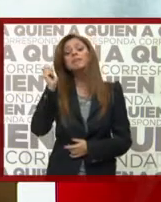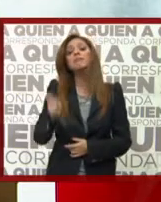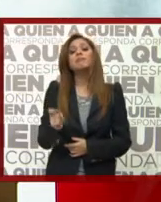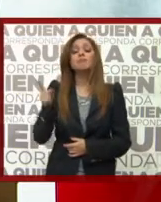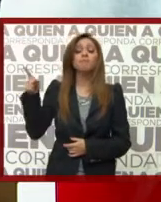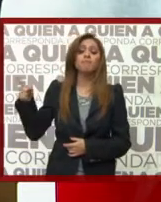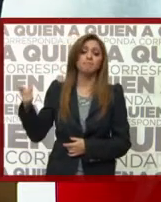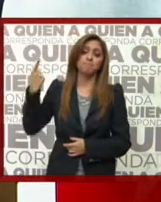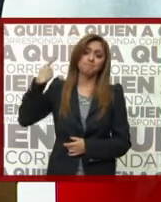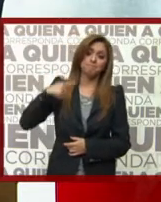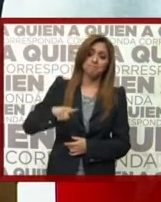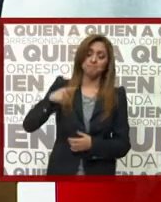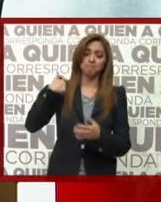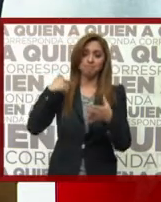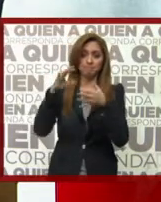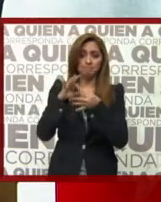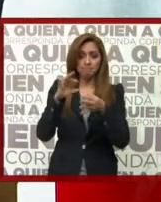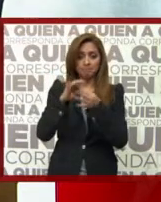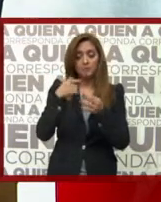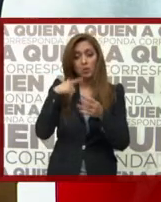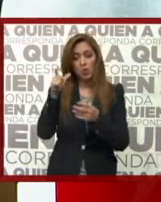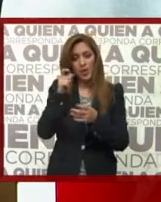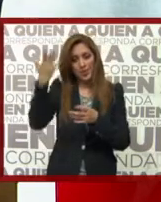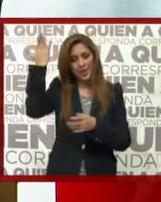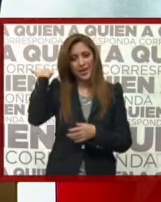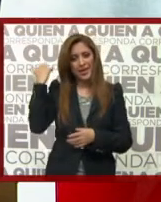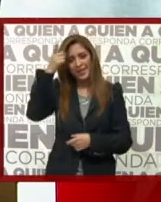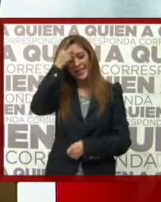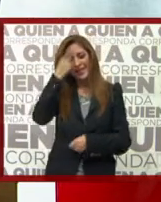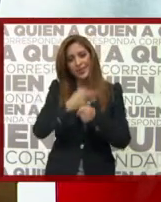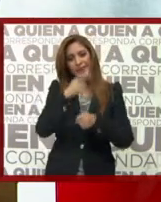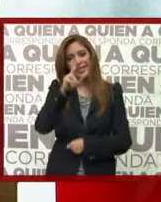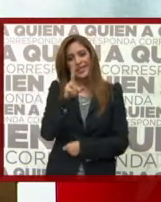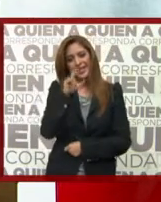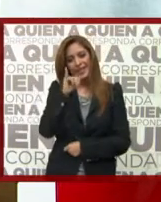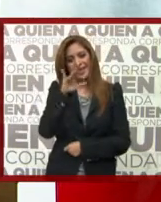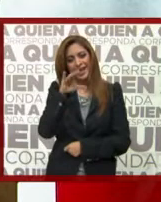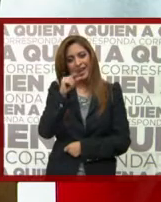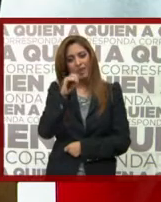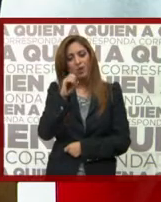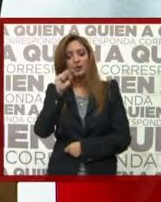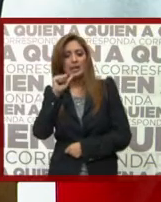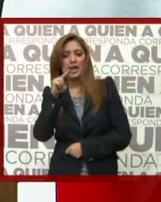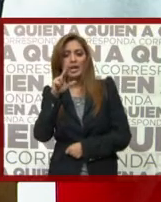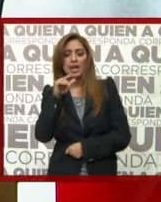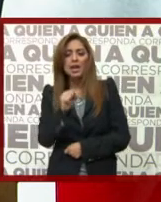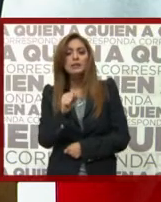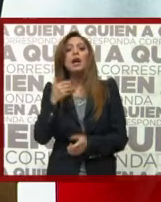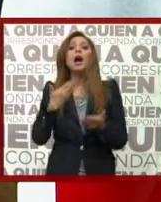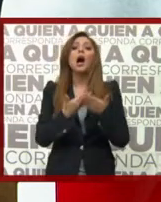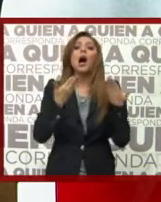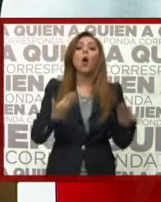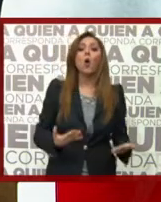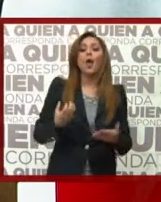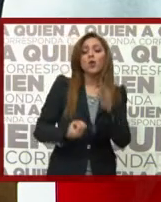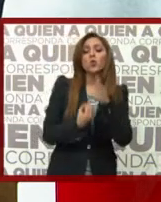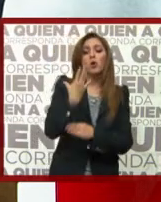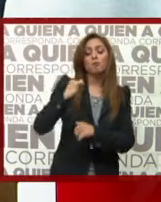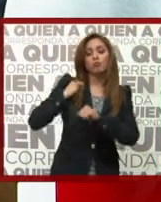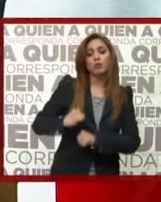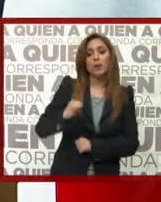primero en el inicio de don Ricardo Salinas Pliego, presidente de Grupo Salinas, y ahora de Benjamín Salinas